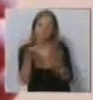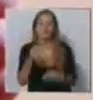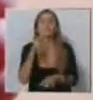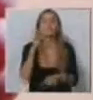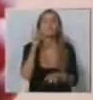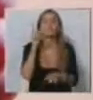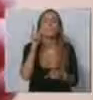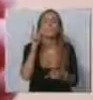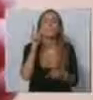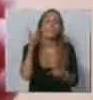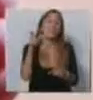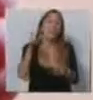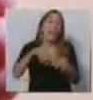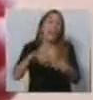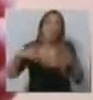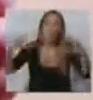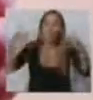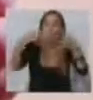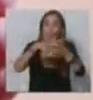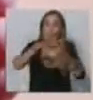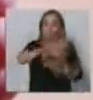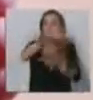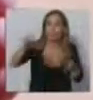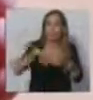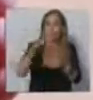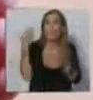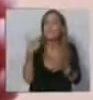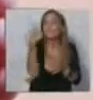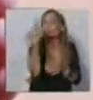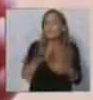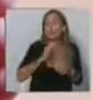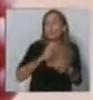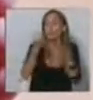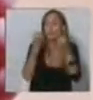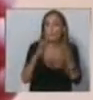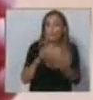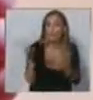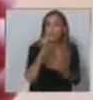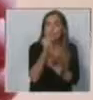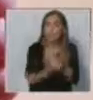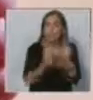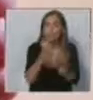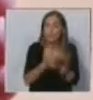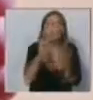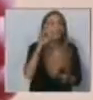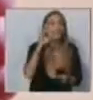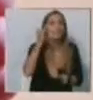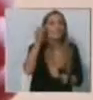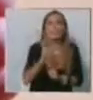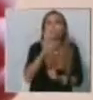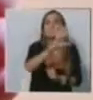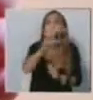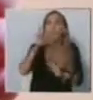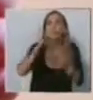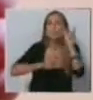español. Así que esta empresa, que empezó hace tan solo 5 años, que tenía tan solo 55